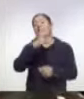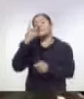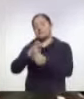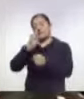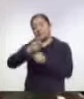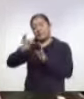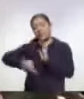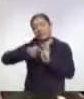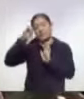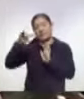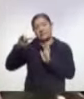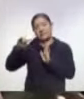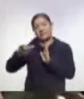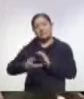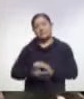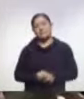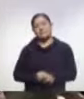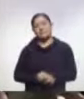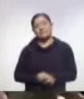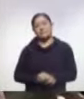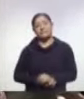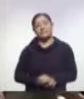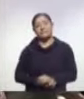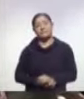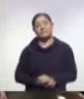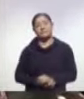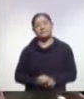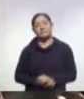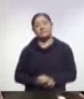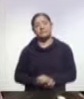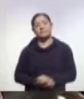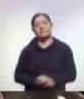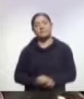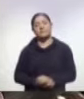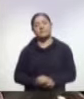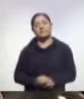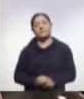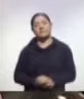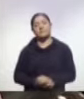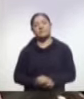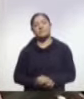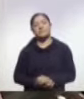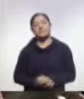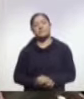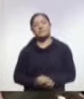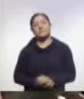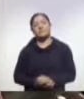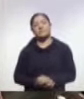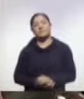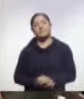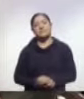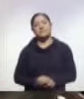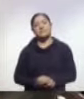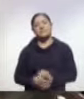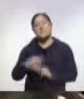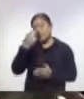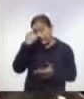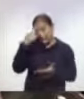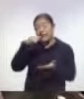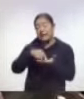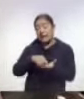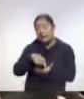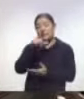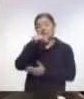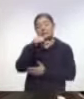también tuvo un incremento también en unos, me parece que fueron 16 mil